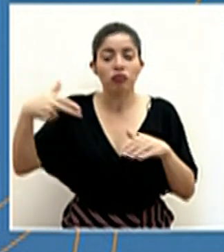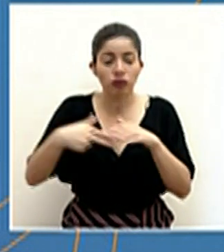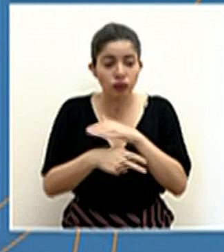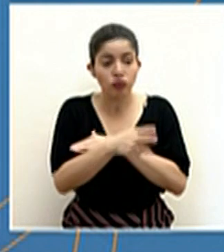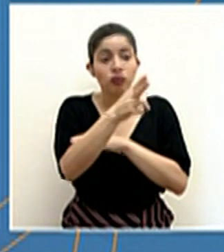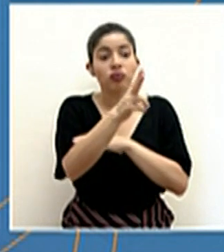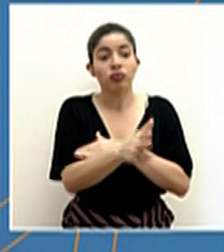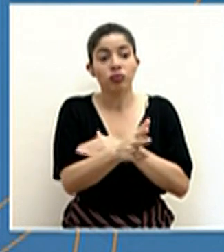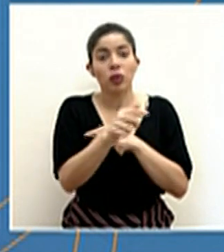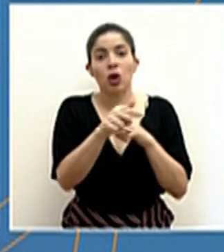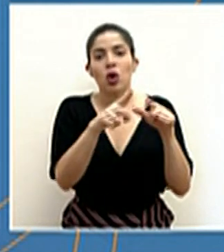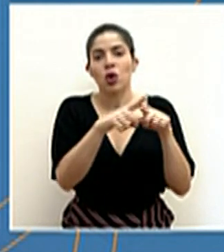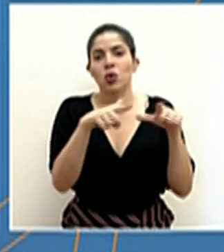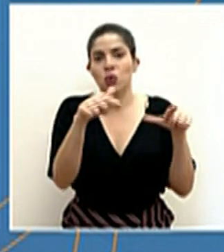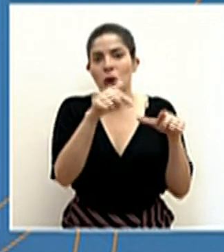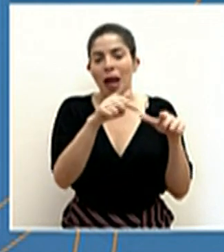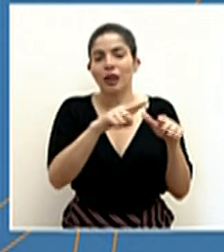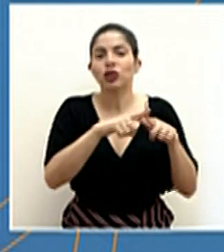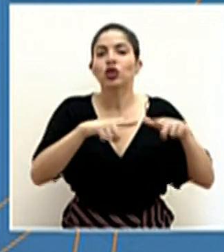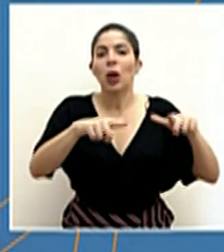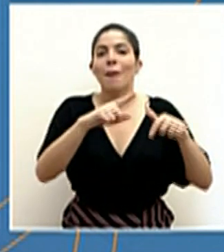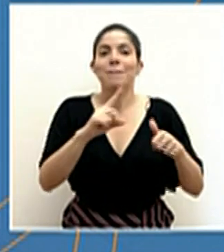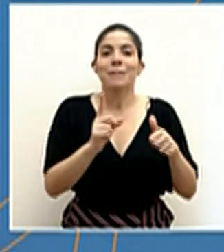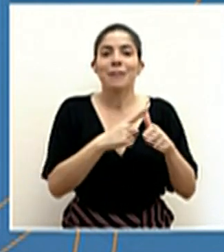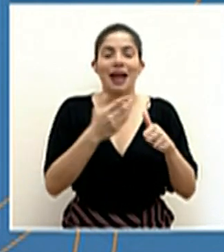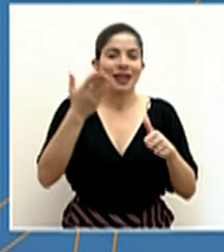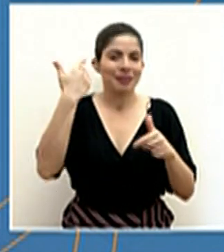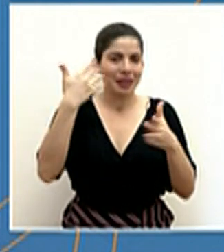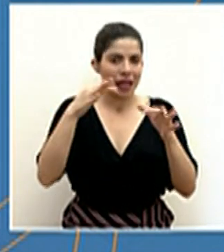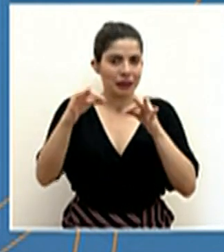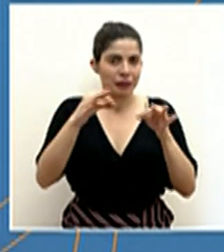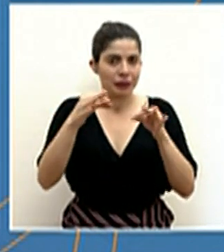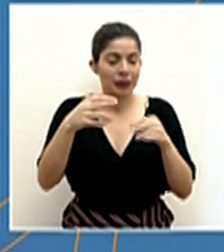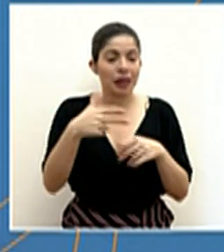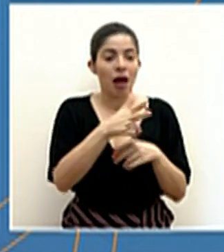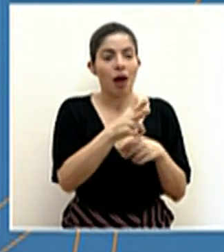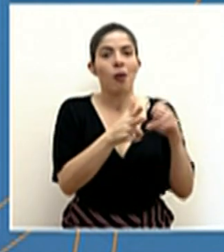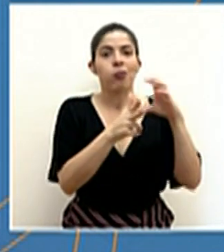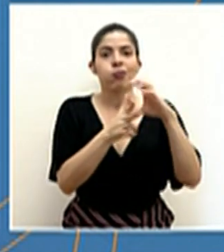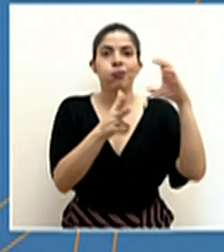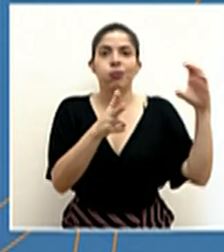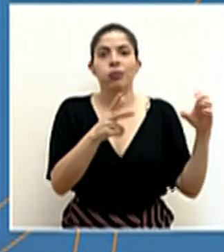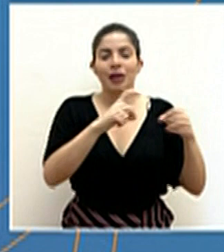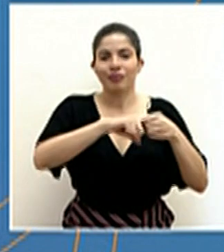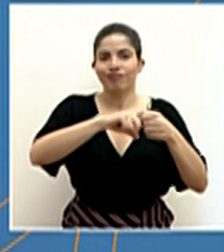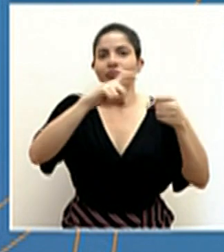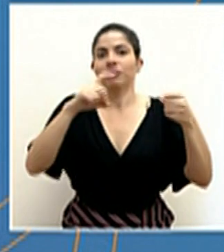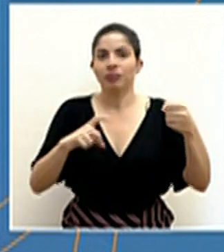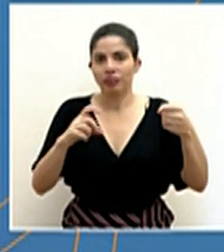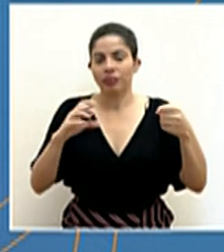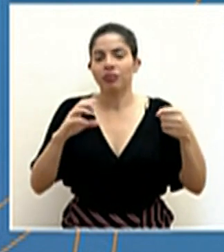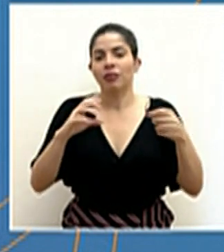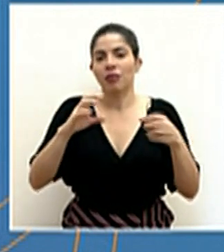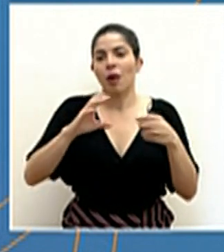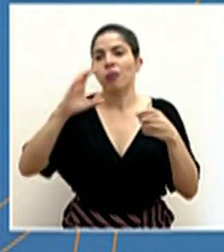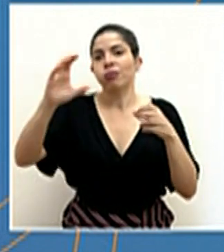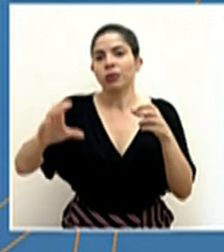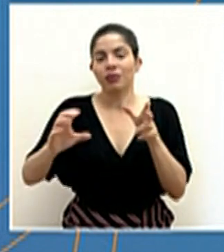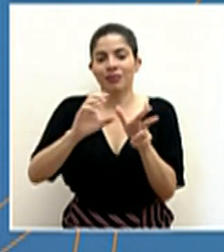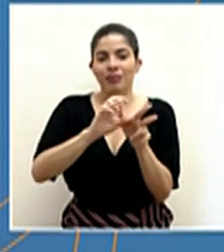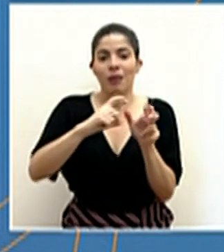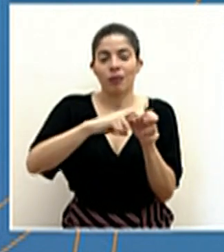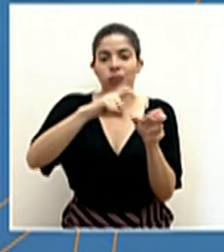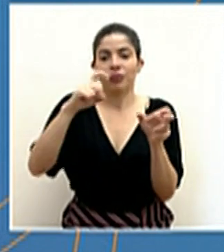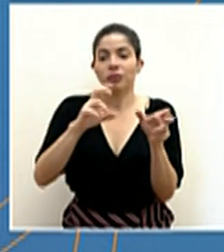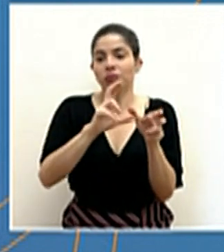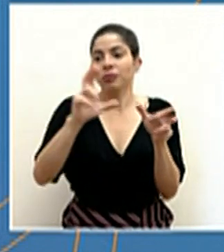realizar lo que yo ya describí en días anteriores, el desenganche o enganche de cabezal o para cambiar de